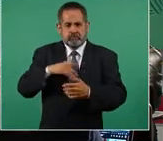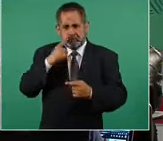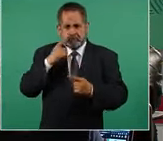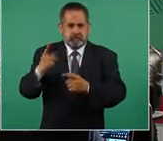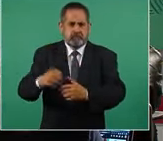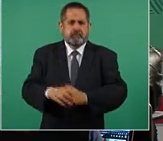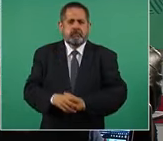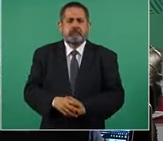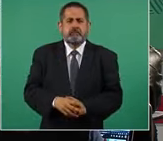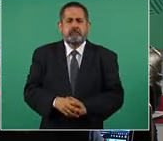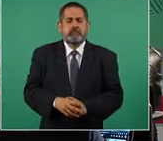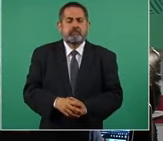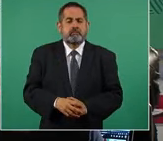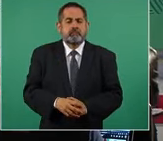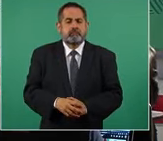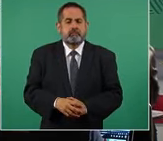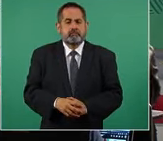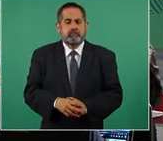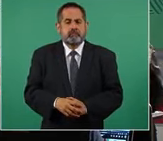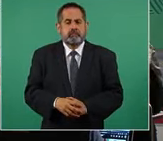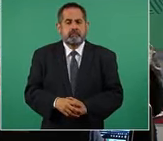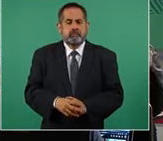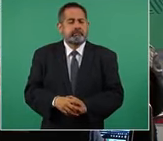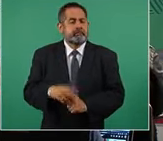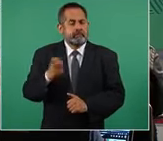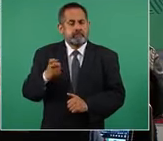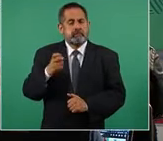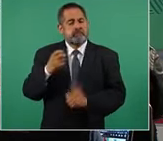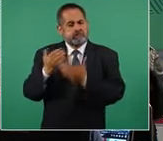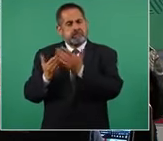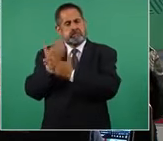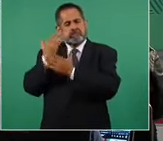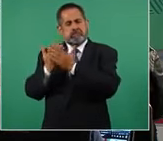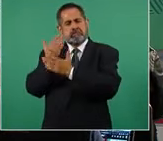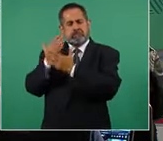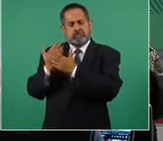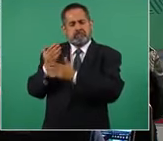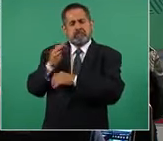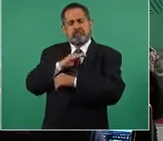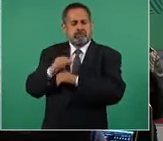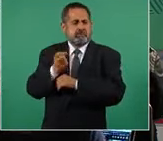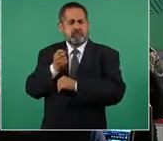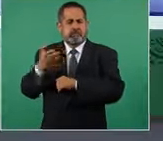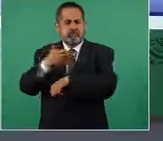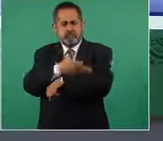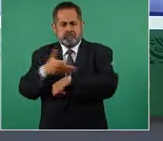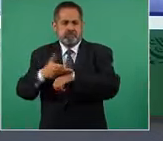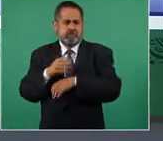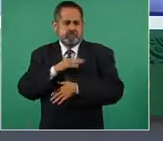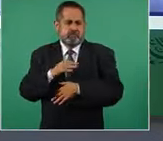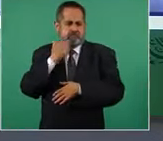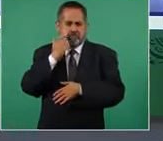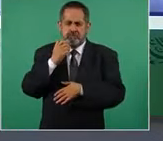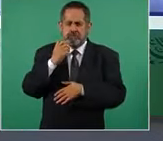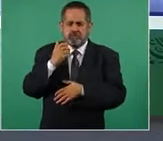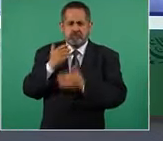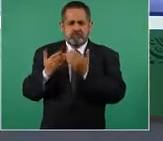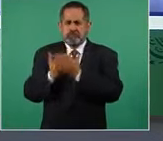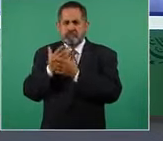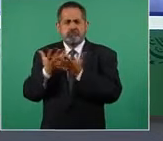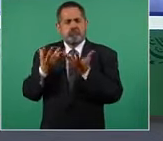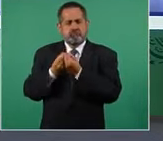camarotes. Estos trenes también pueden funcionar de día. Muchas familias normalmente también alquilan para ir